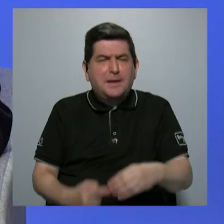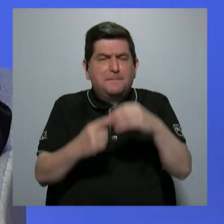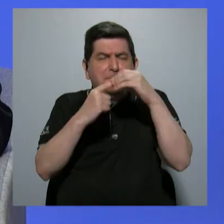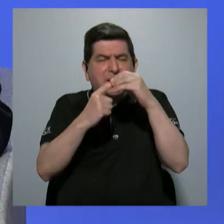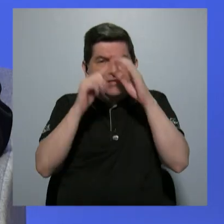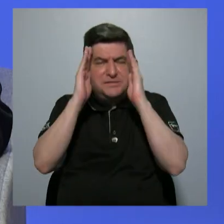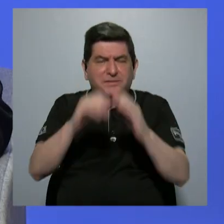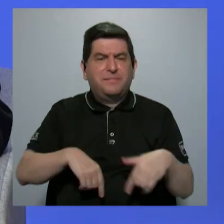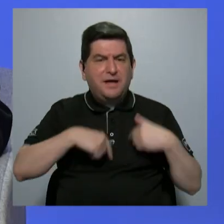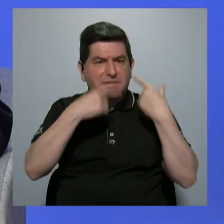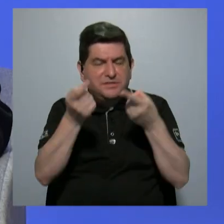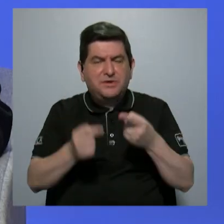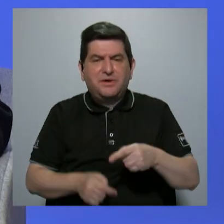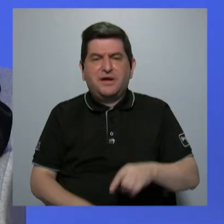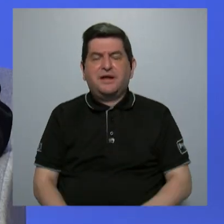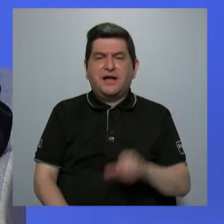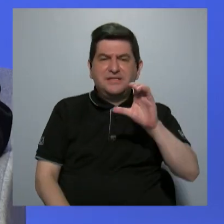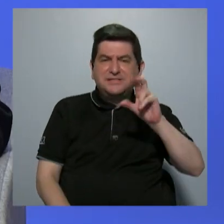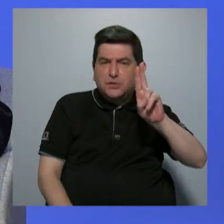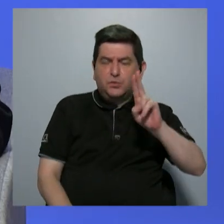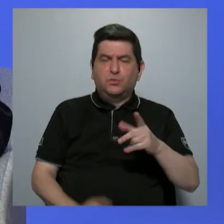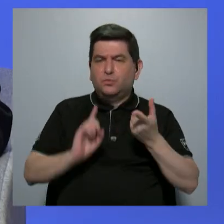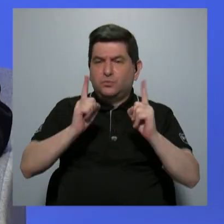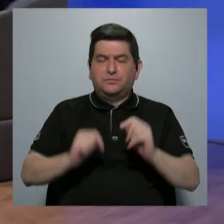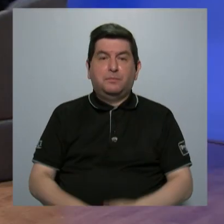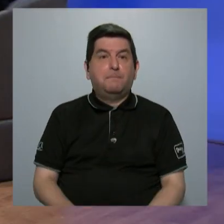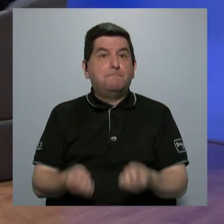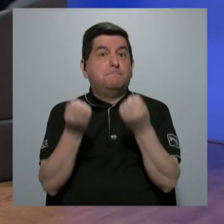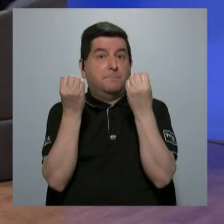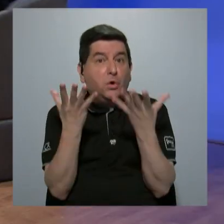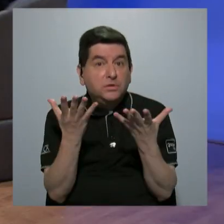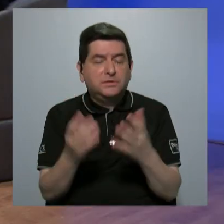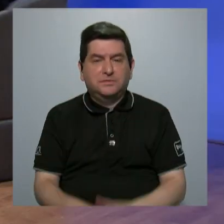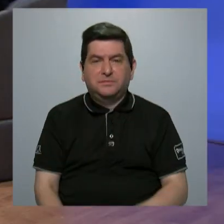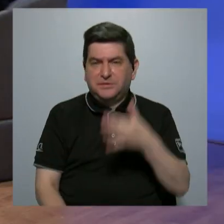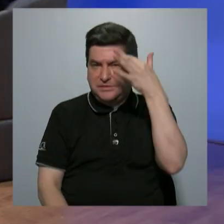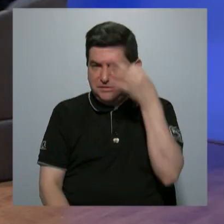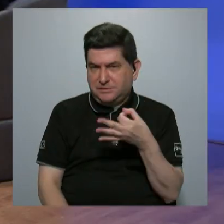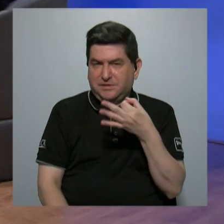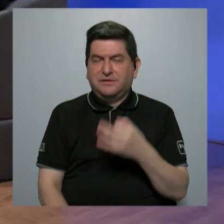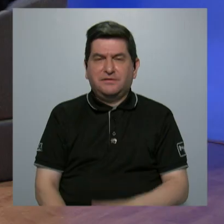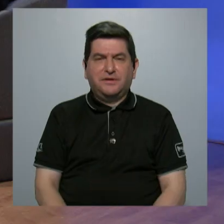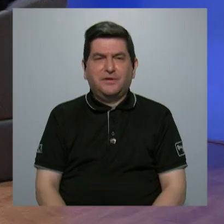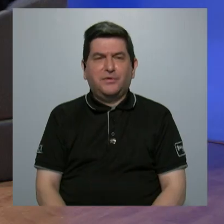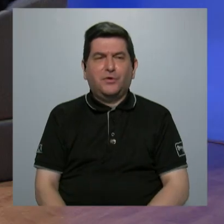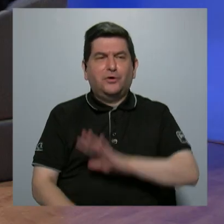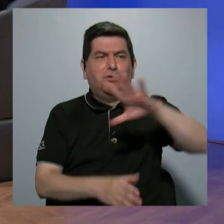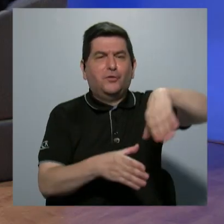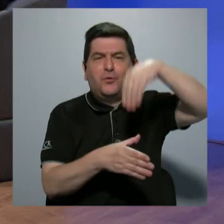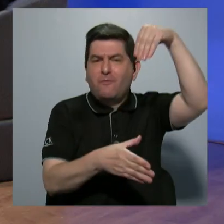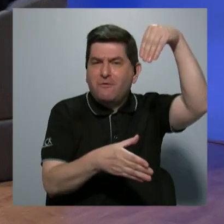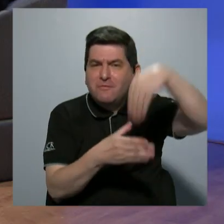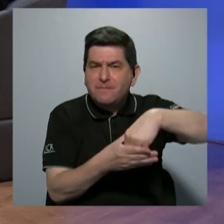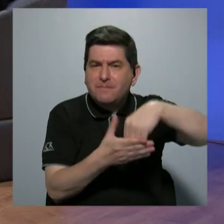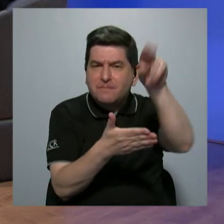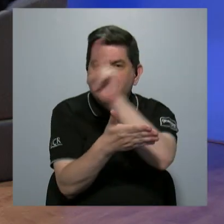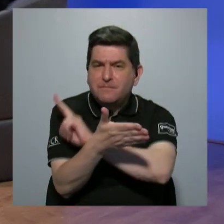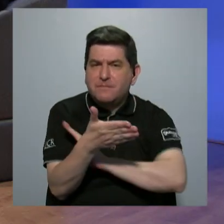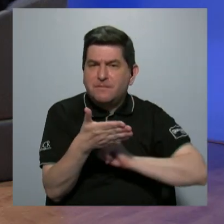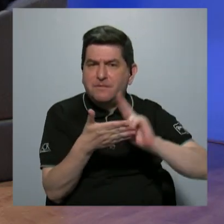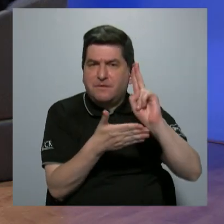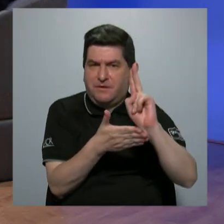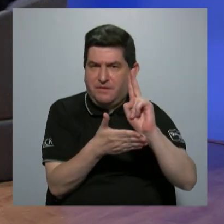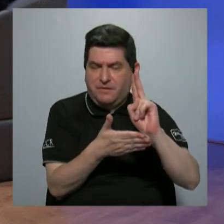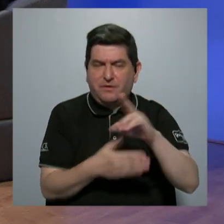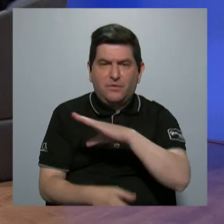para llevar al Consejo Universitario? Hay muchísimos, porque creo que estamos en un contexto